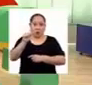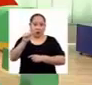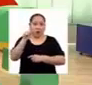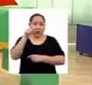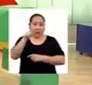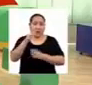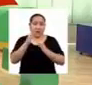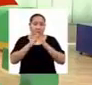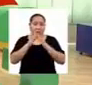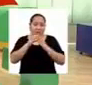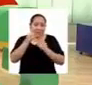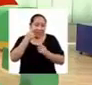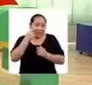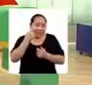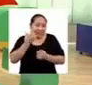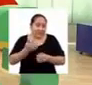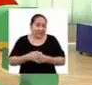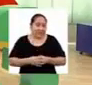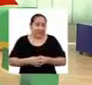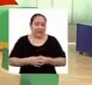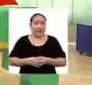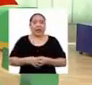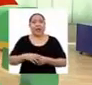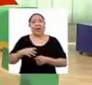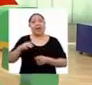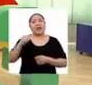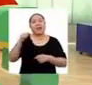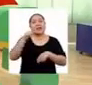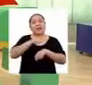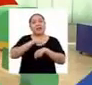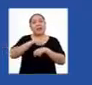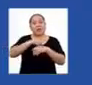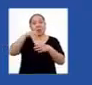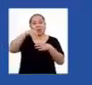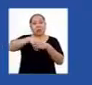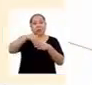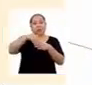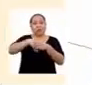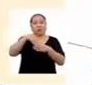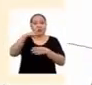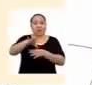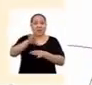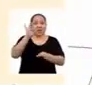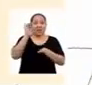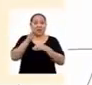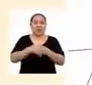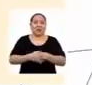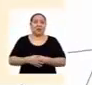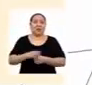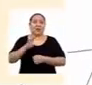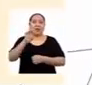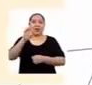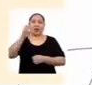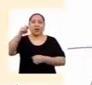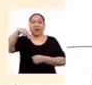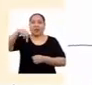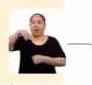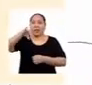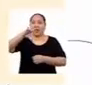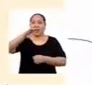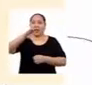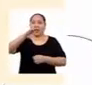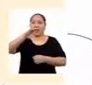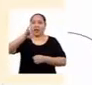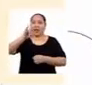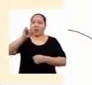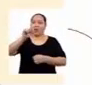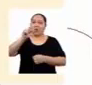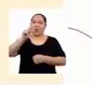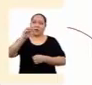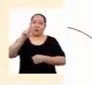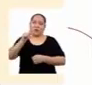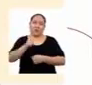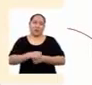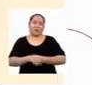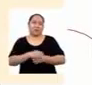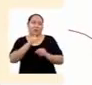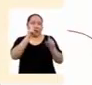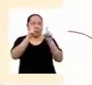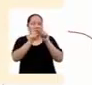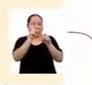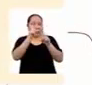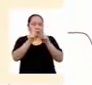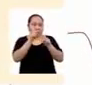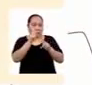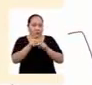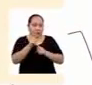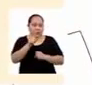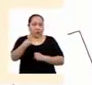En época de elecciones escuchamos la palabra cada rato. Es una observación no directa de los hechos por medio de lo que